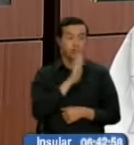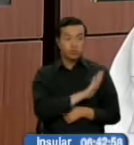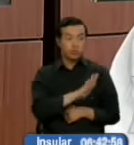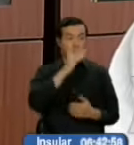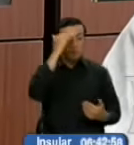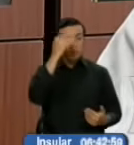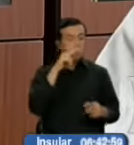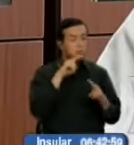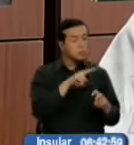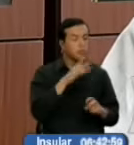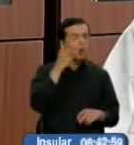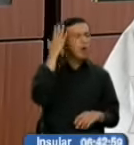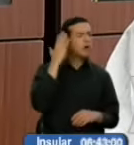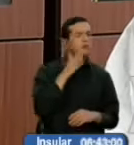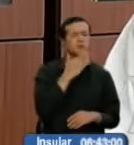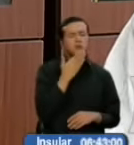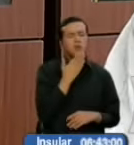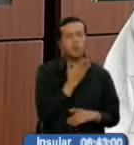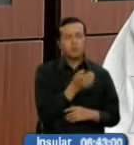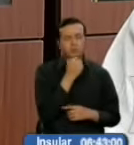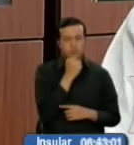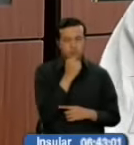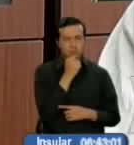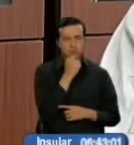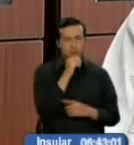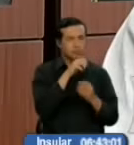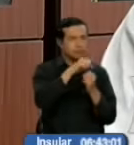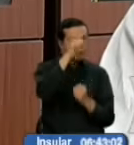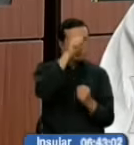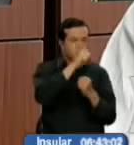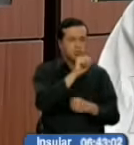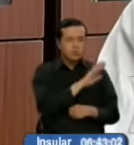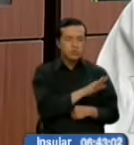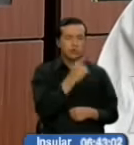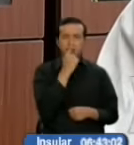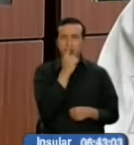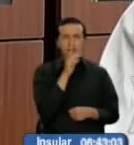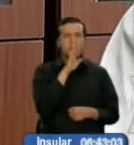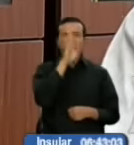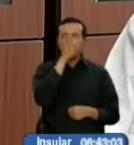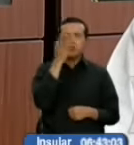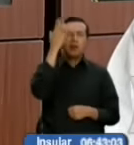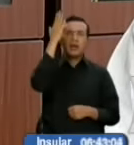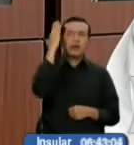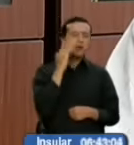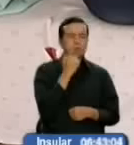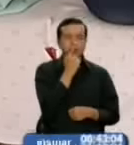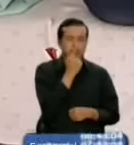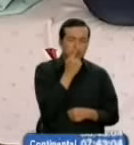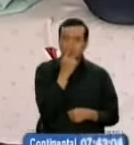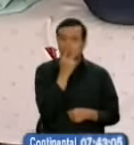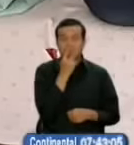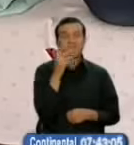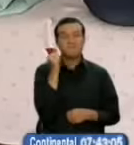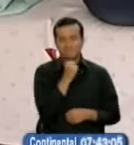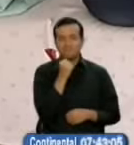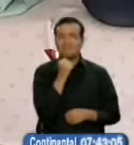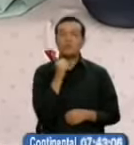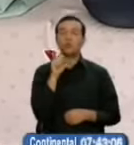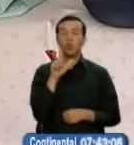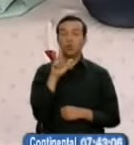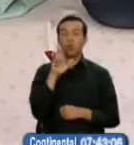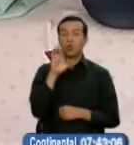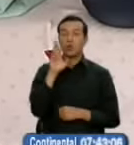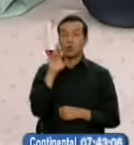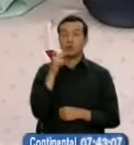políticos, el origen de esos políticos y realmente los intereses a los que han respondido tradicionalmente. En este punto, Lucrecia